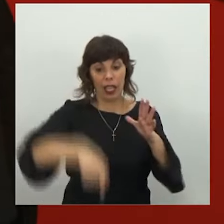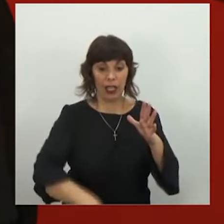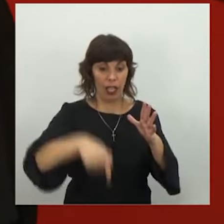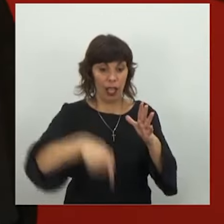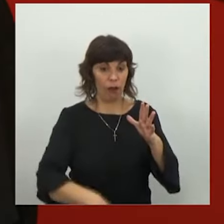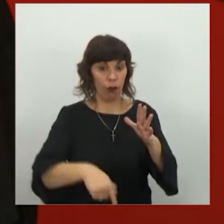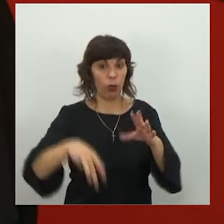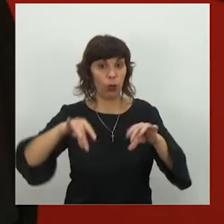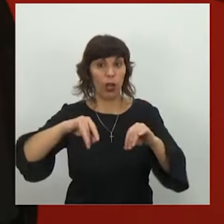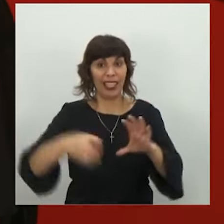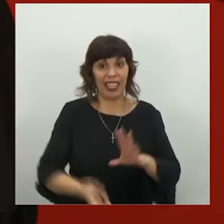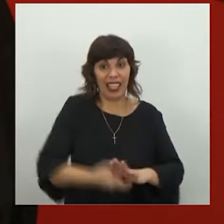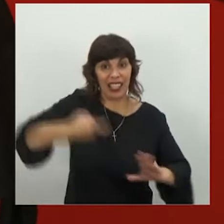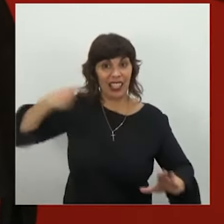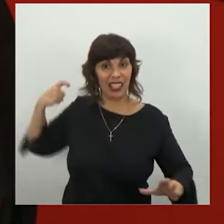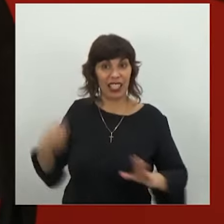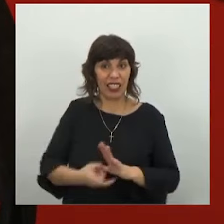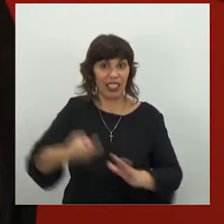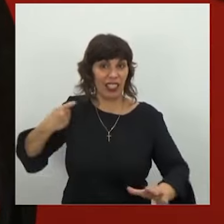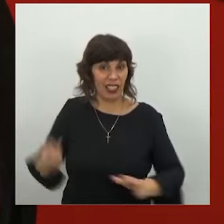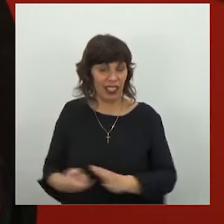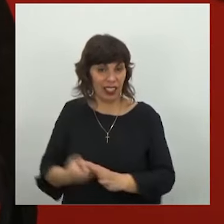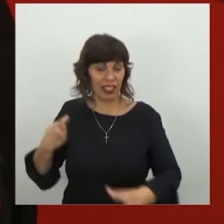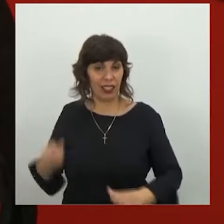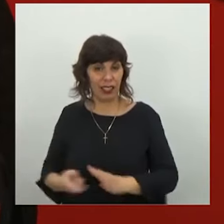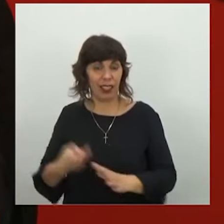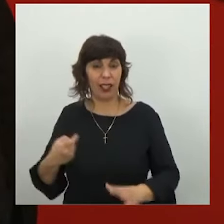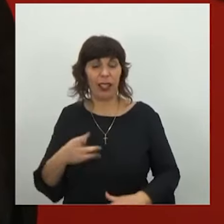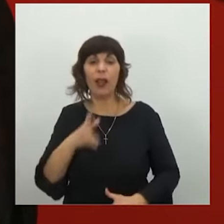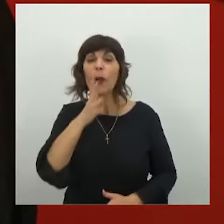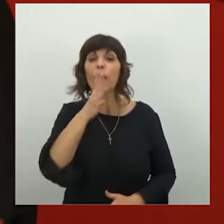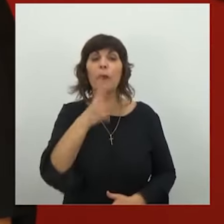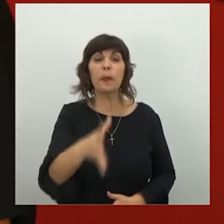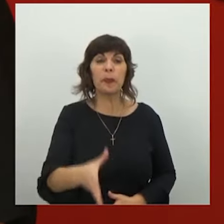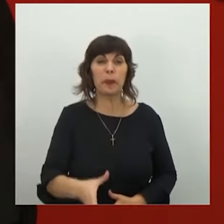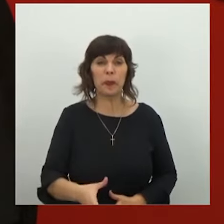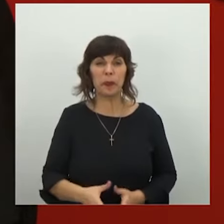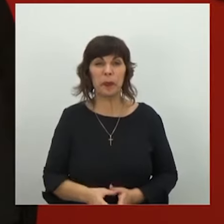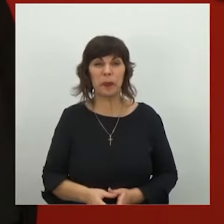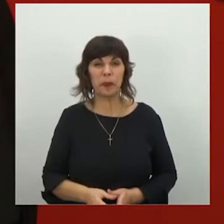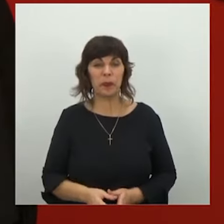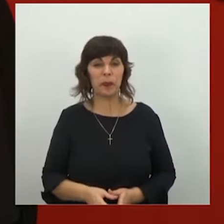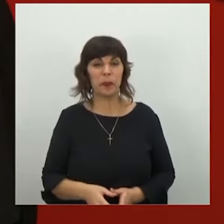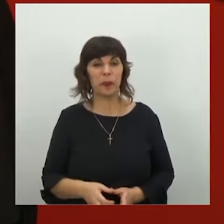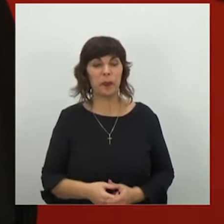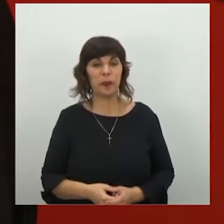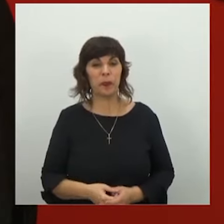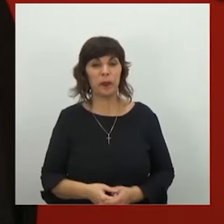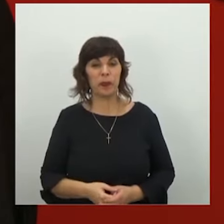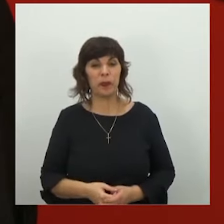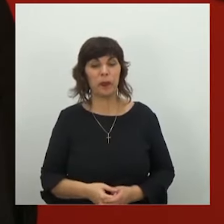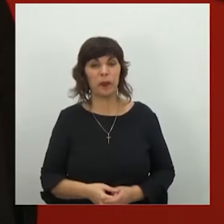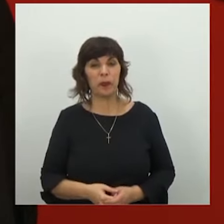pozo. Porque los pozos son sellados, poco a poco se sellan con la